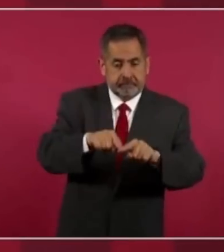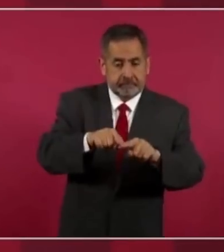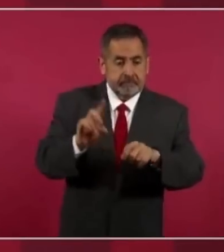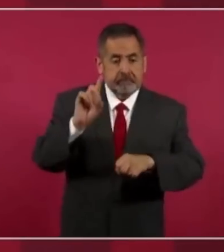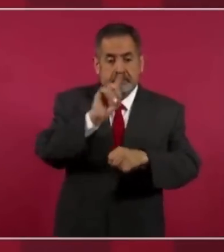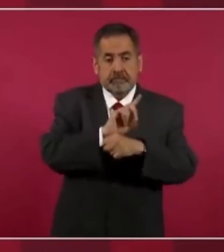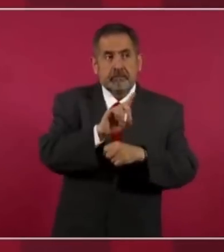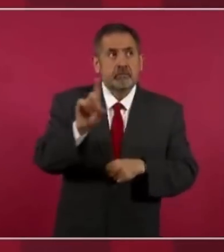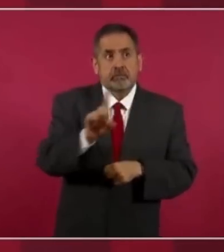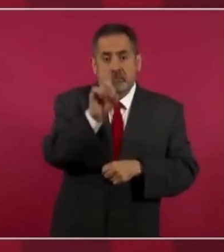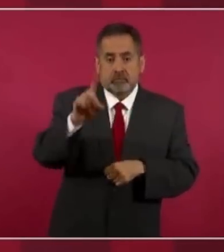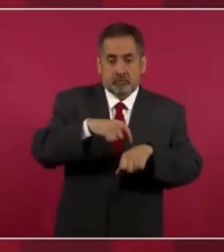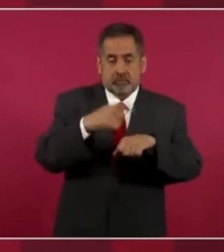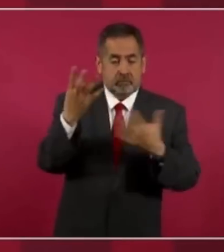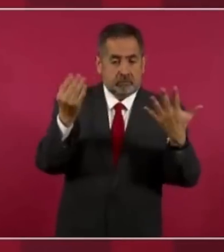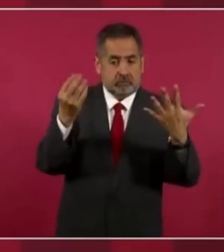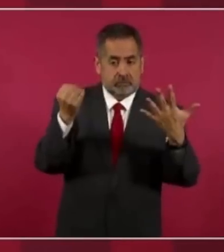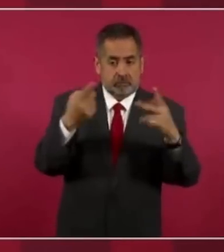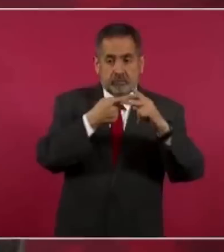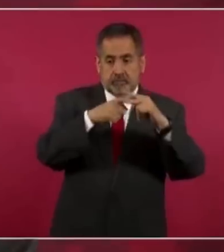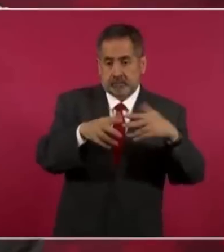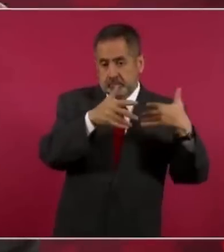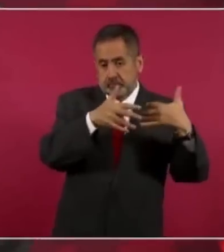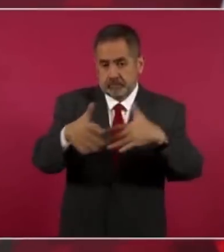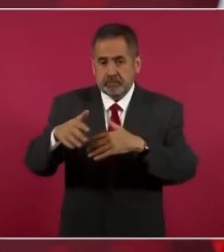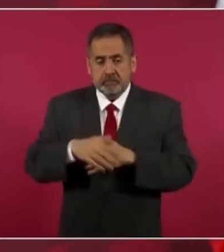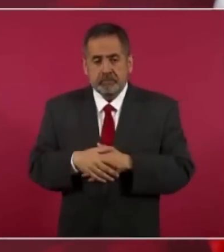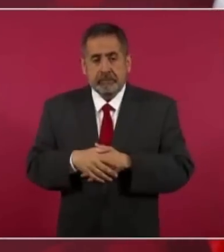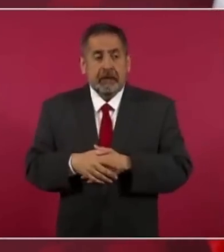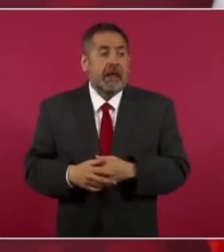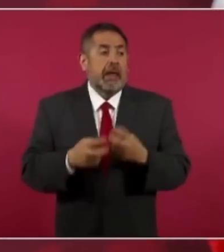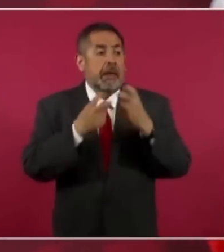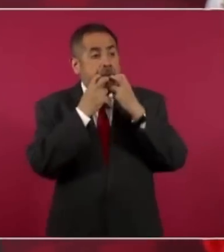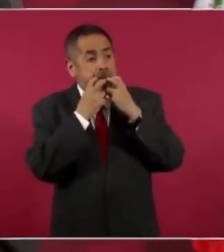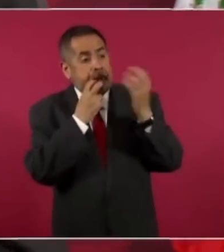9. Ah, que van a haber acarreados.